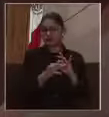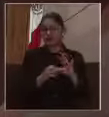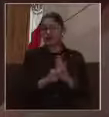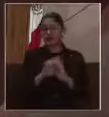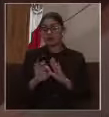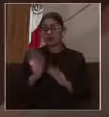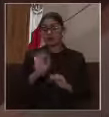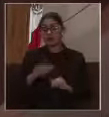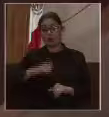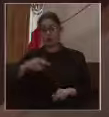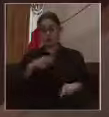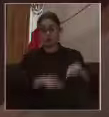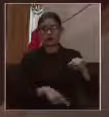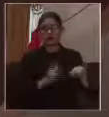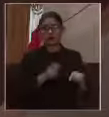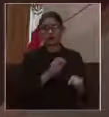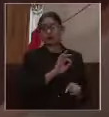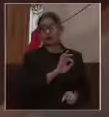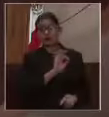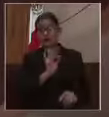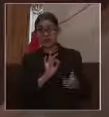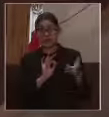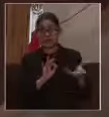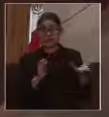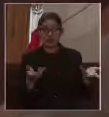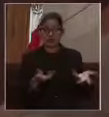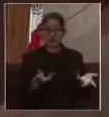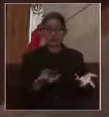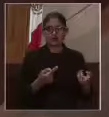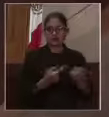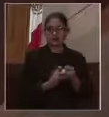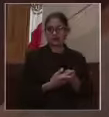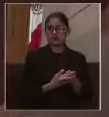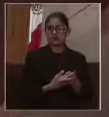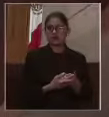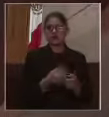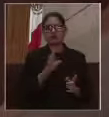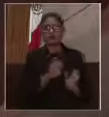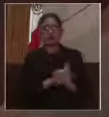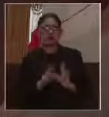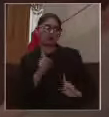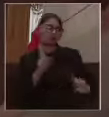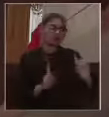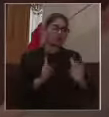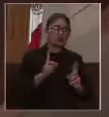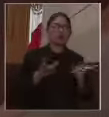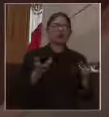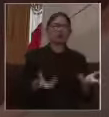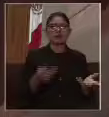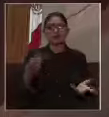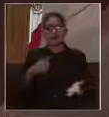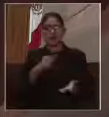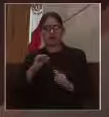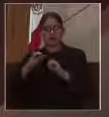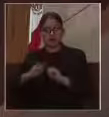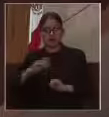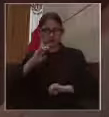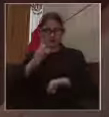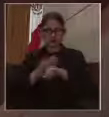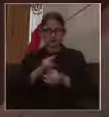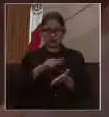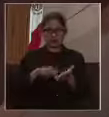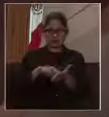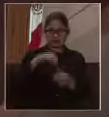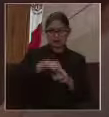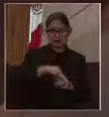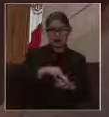ser superada cuando exista prueba en contrario, de tal forma que ante la duda, la autoridad electoral deberá optar por aquella interpretación de la norma